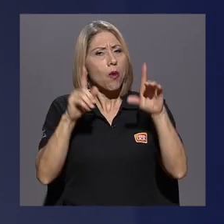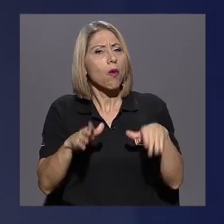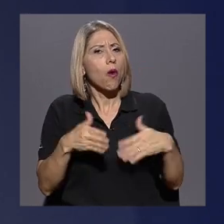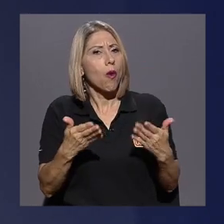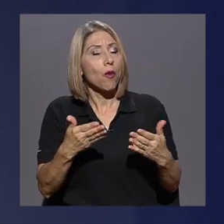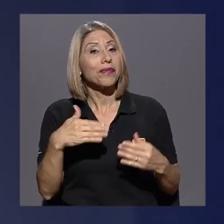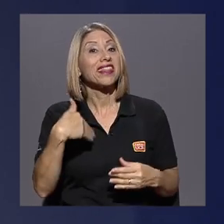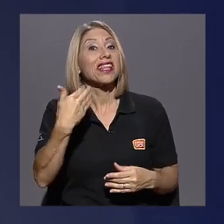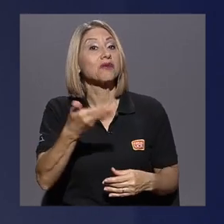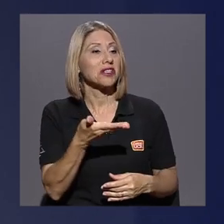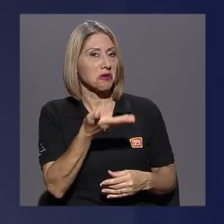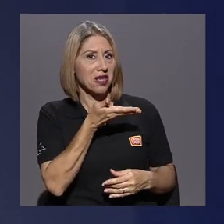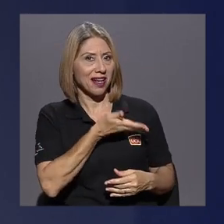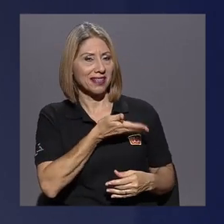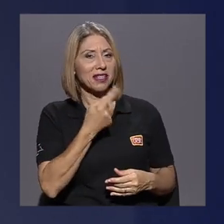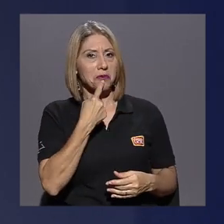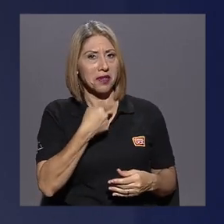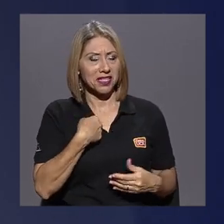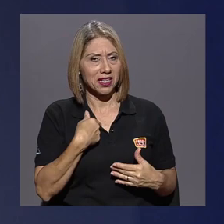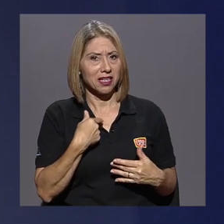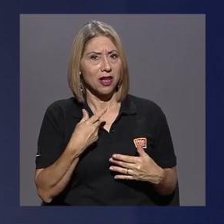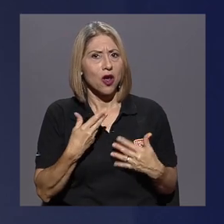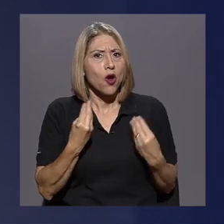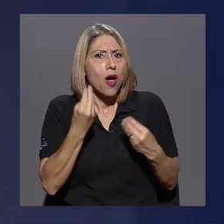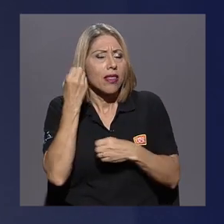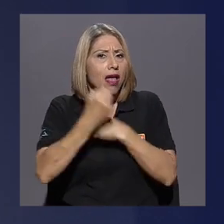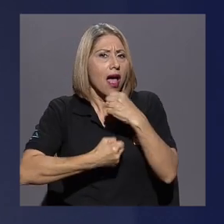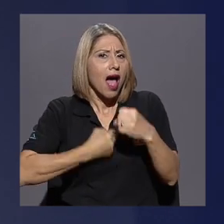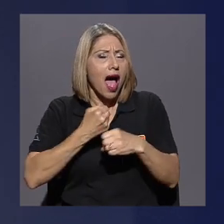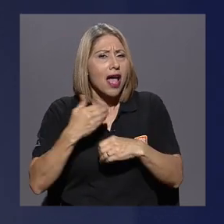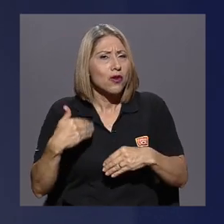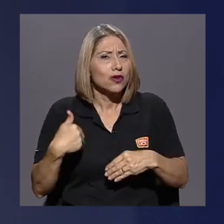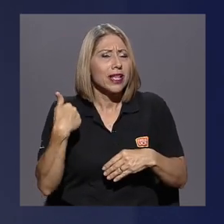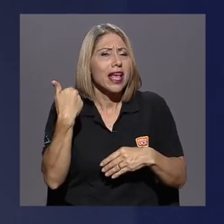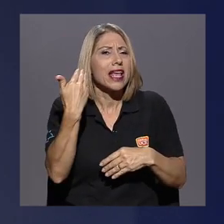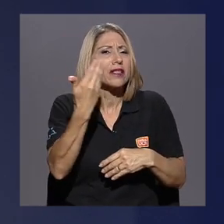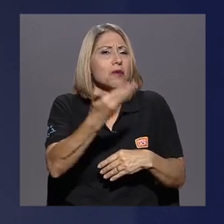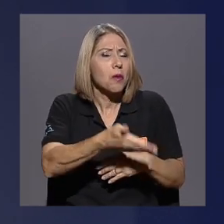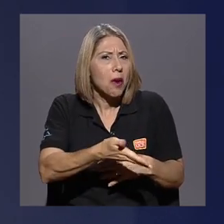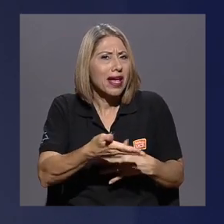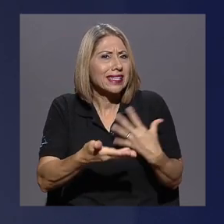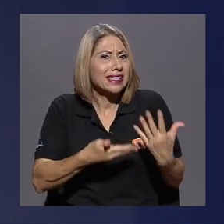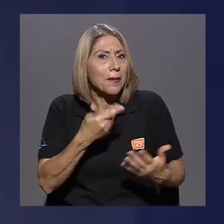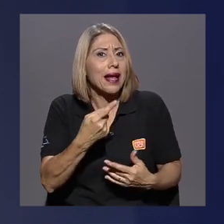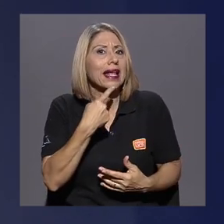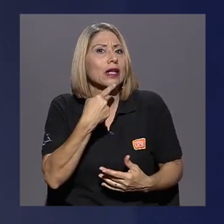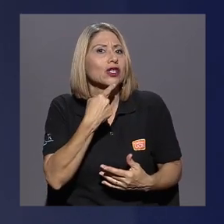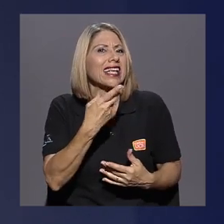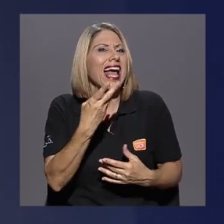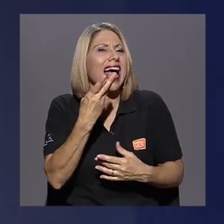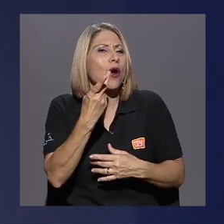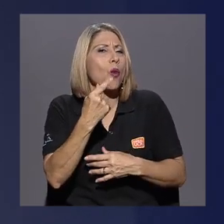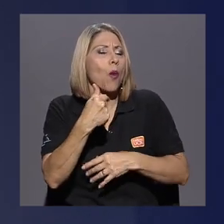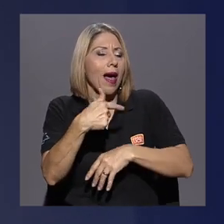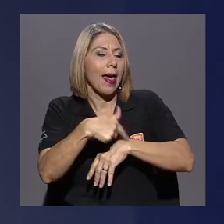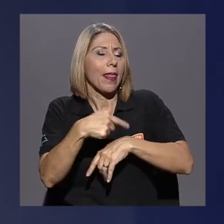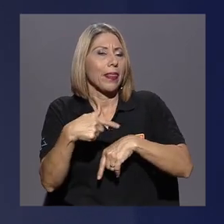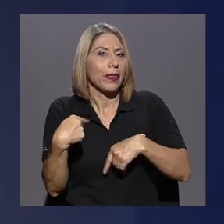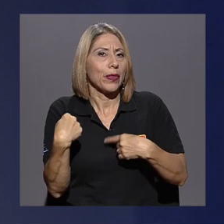nos va a decir cómo inclusive, tantos años después, para que nos diga el tiempo que lleva,